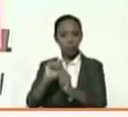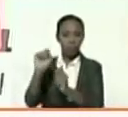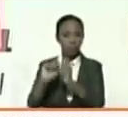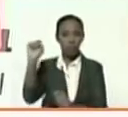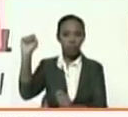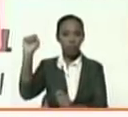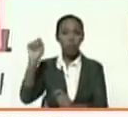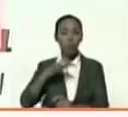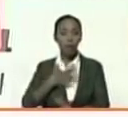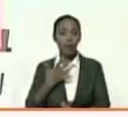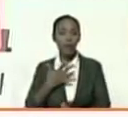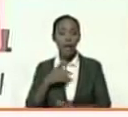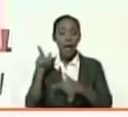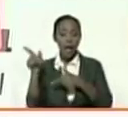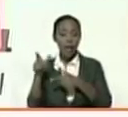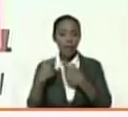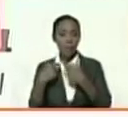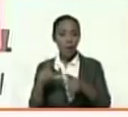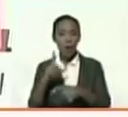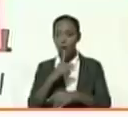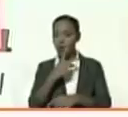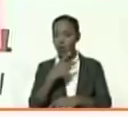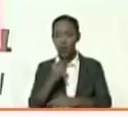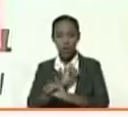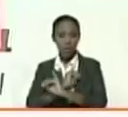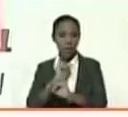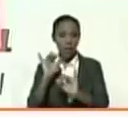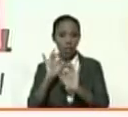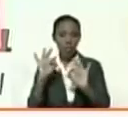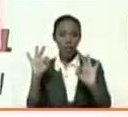película no ha terminado, está en pleno desarrollo,